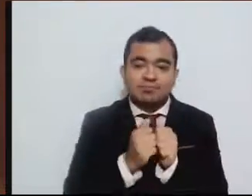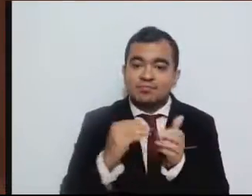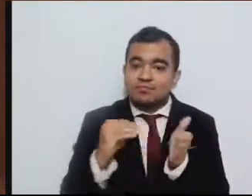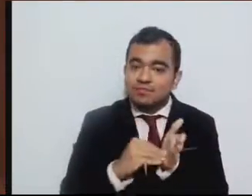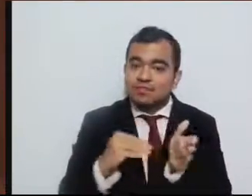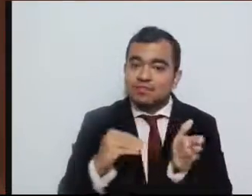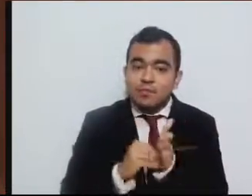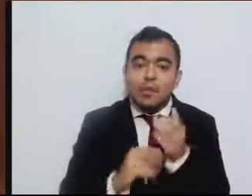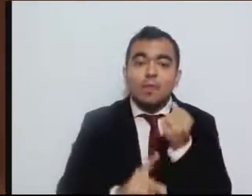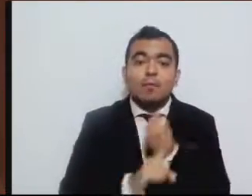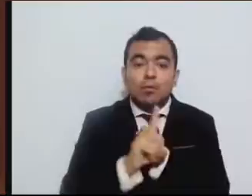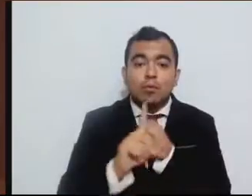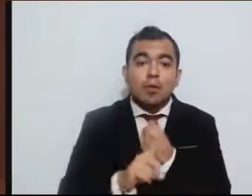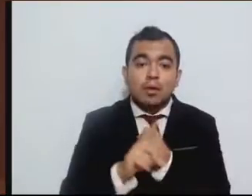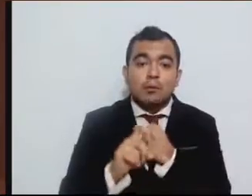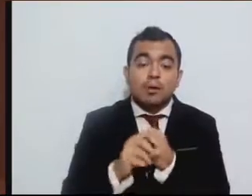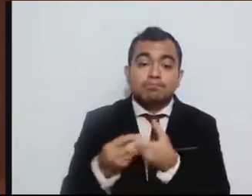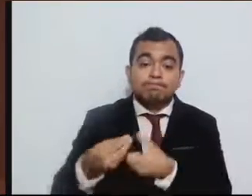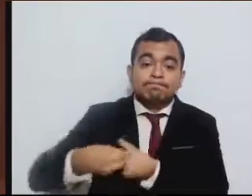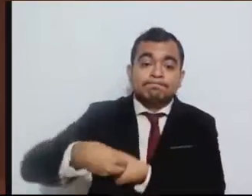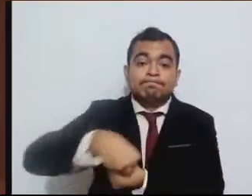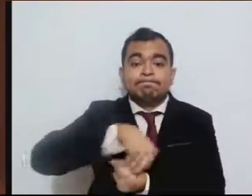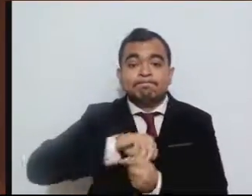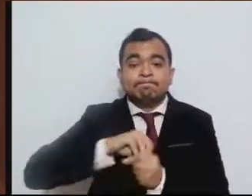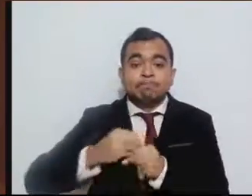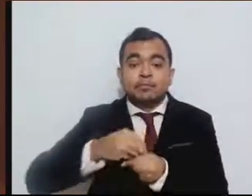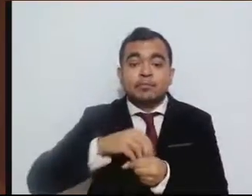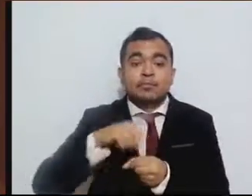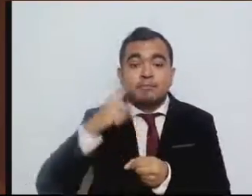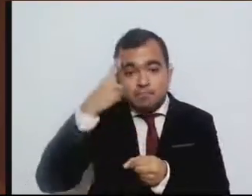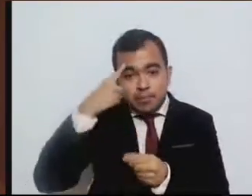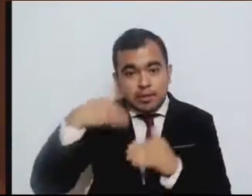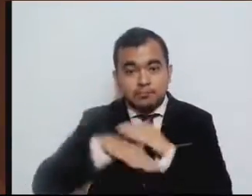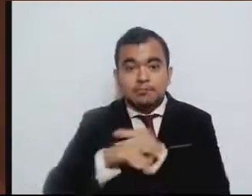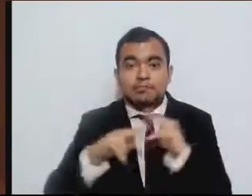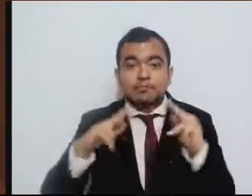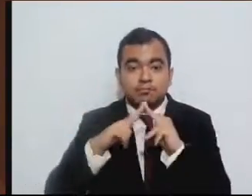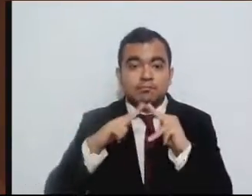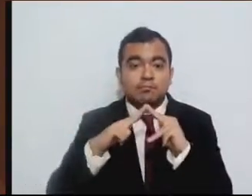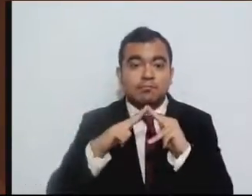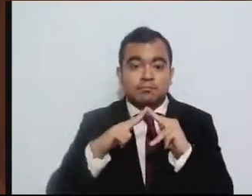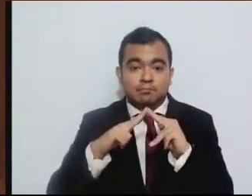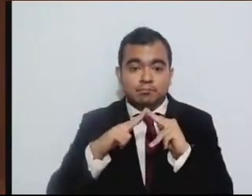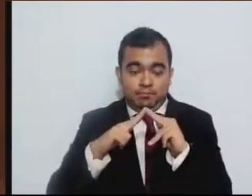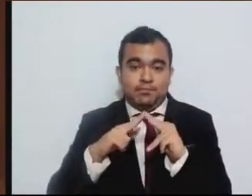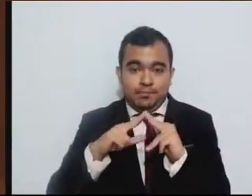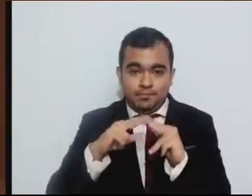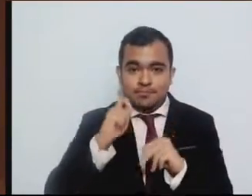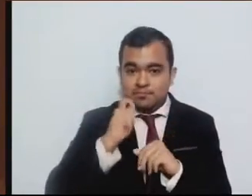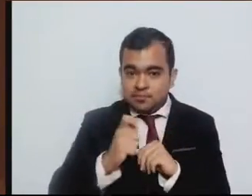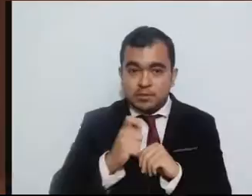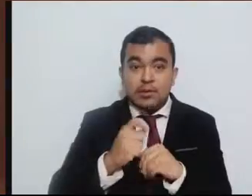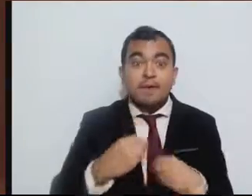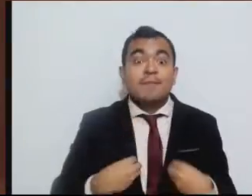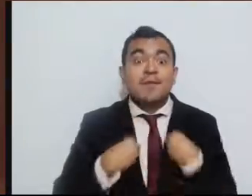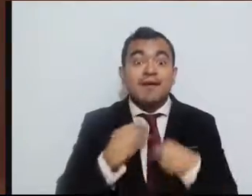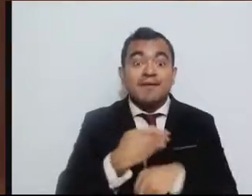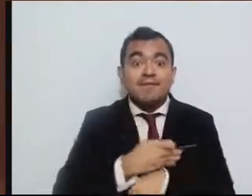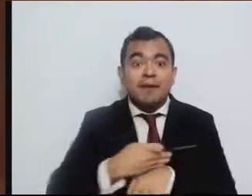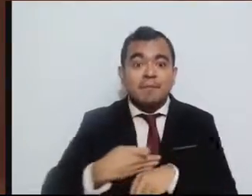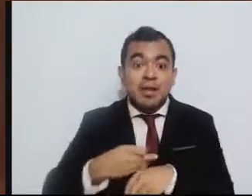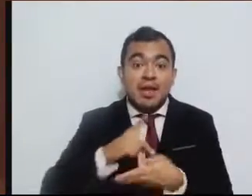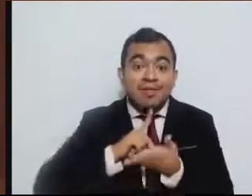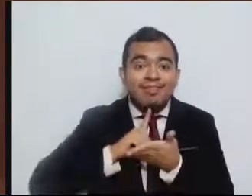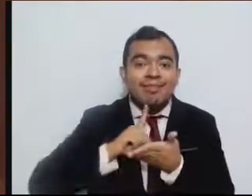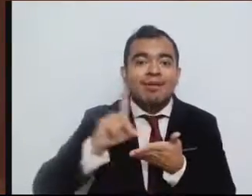en los centros de asistencia social, violando el derecho a vivir en familia. Además, que